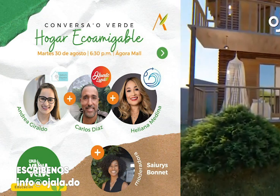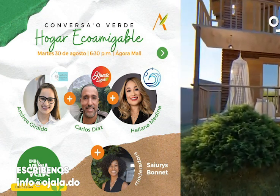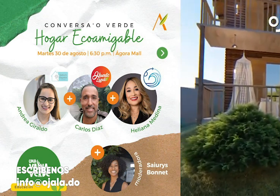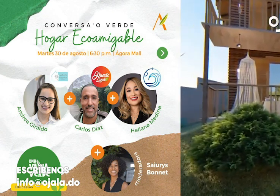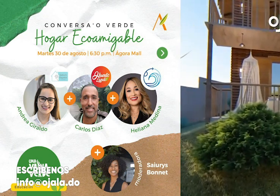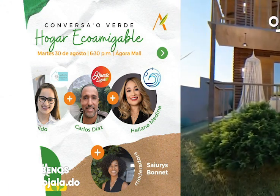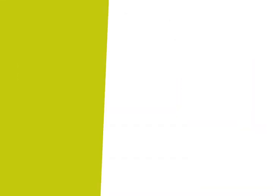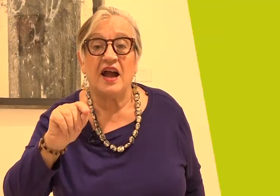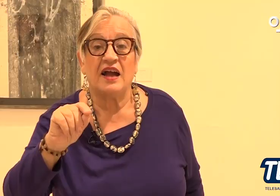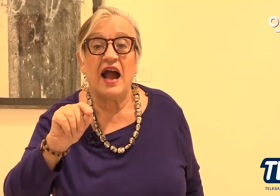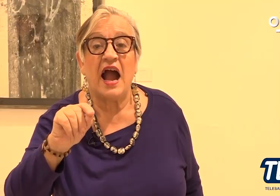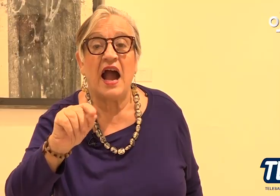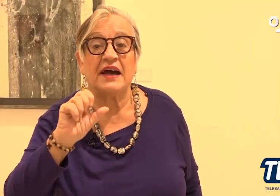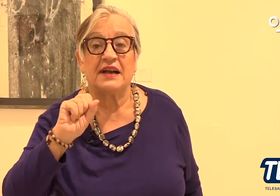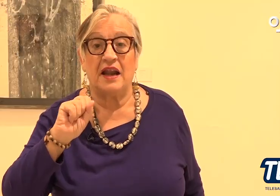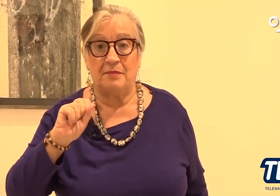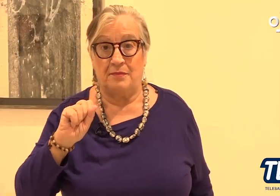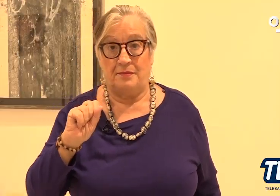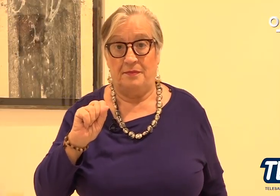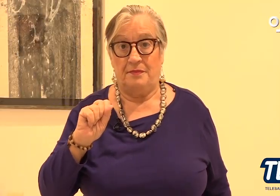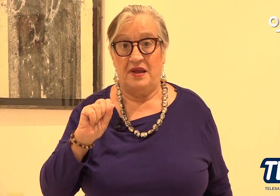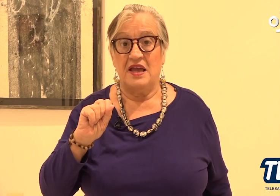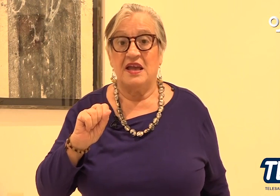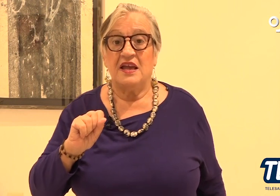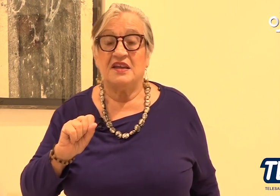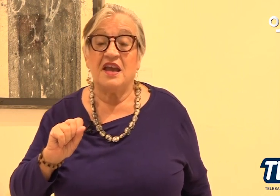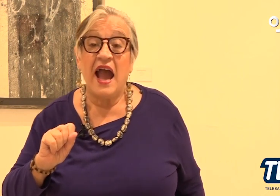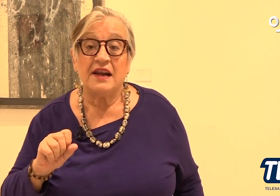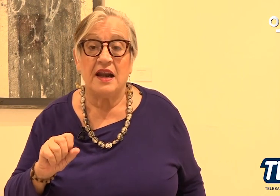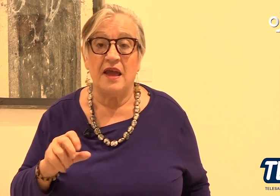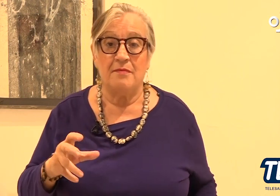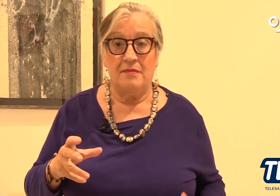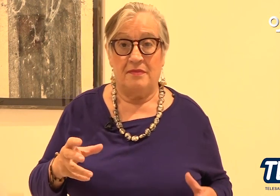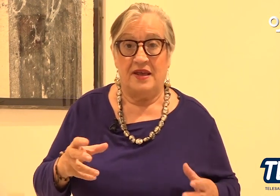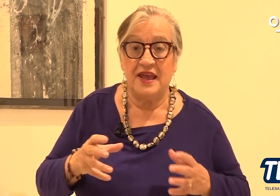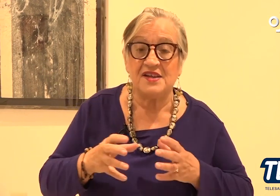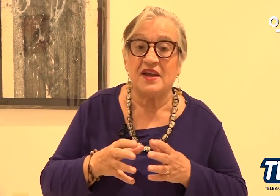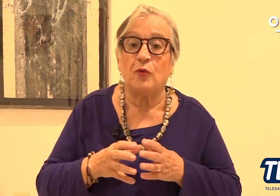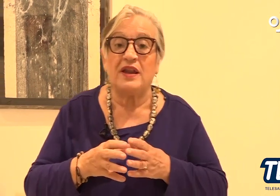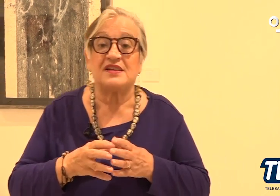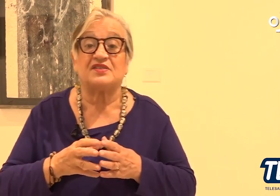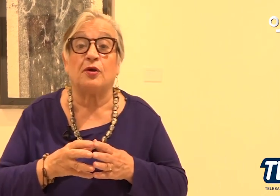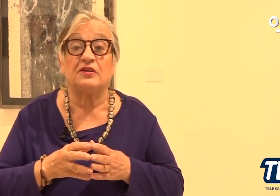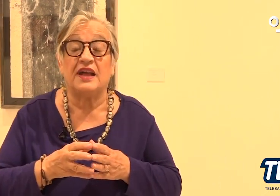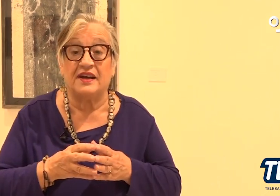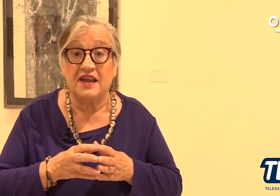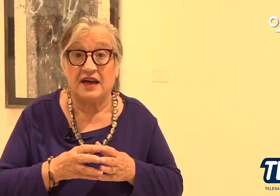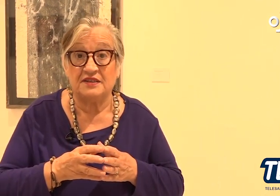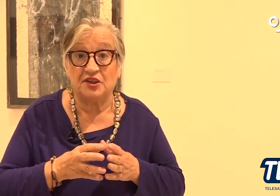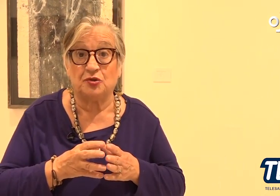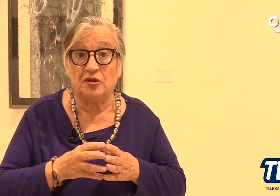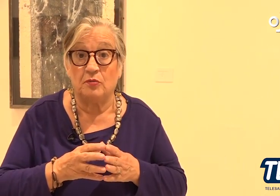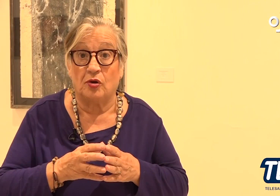atrio de Ágora Mall. Reconocida crítica de arte y literatura Delia Blanco destacó novela de la escritora Toni